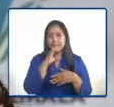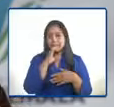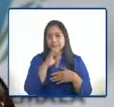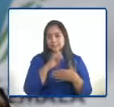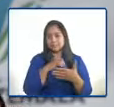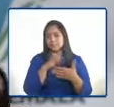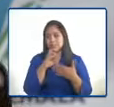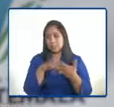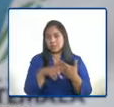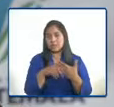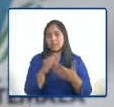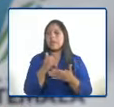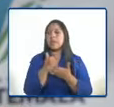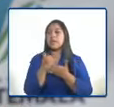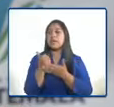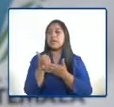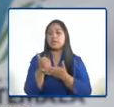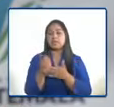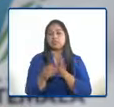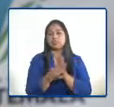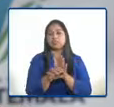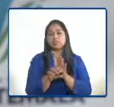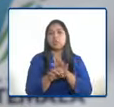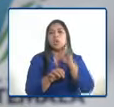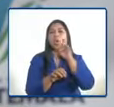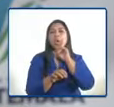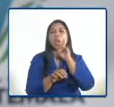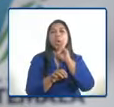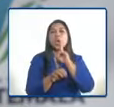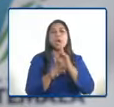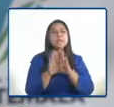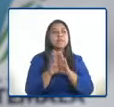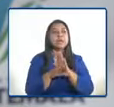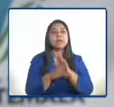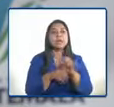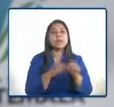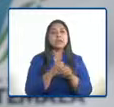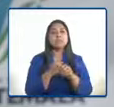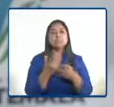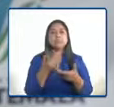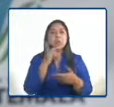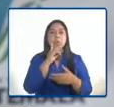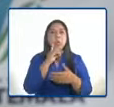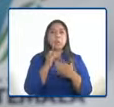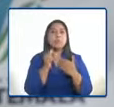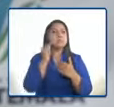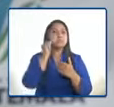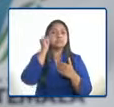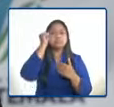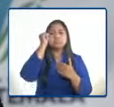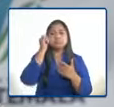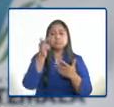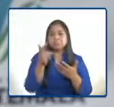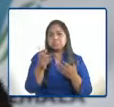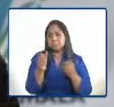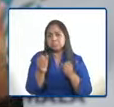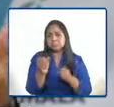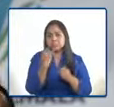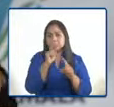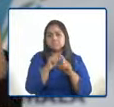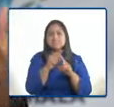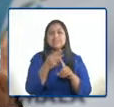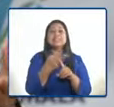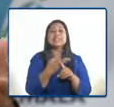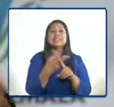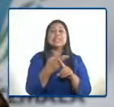ayuda a todo aquel joven, incluso no tiene que ser menor de edad, puede ser un joven adulto que esté en riesgo